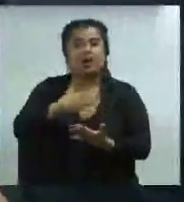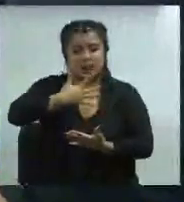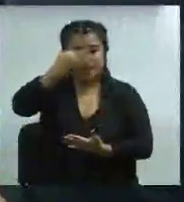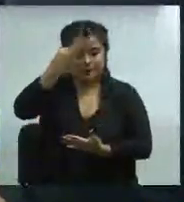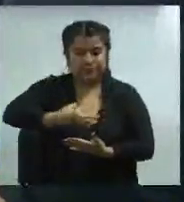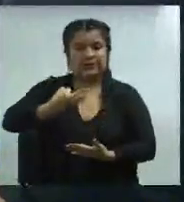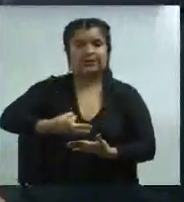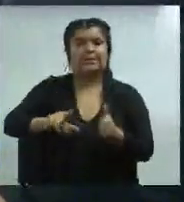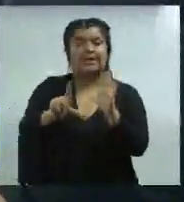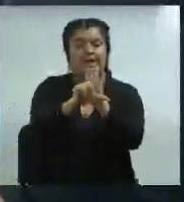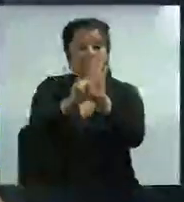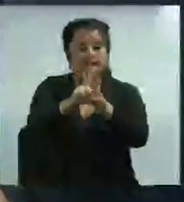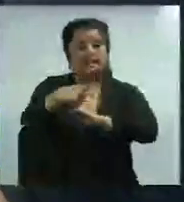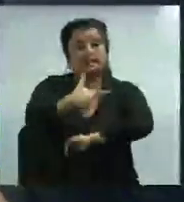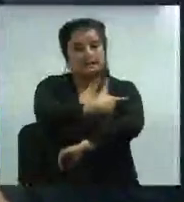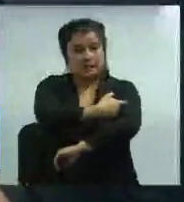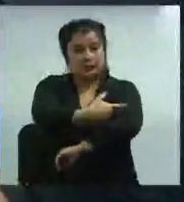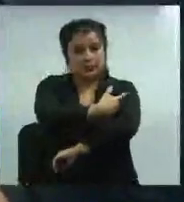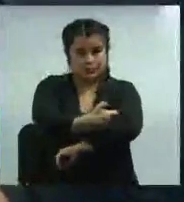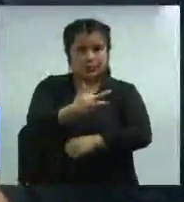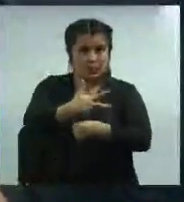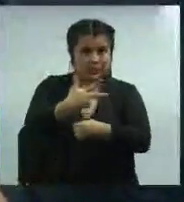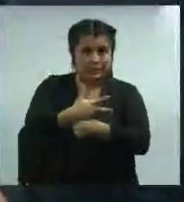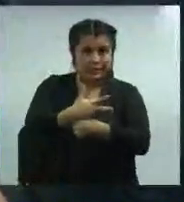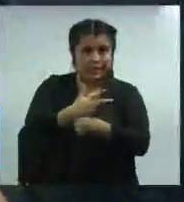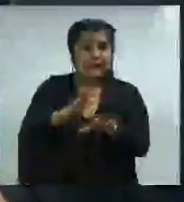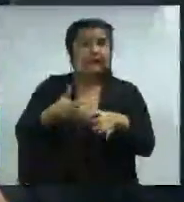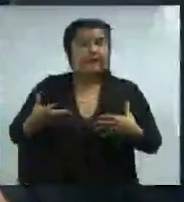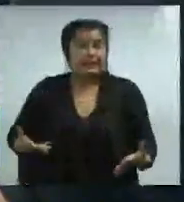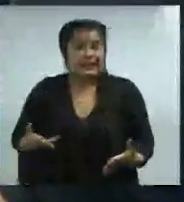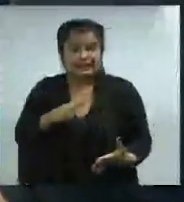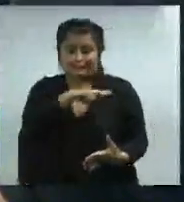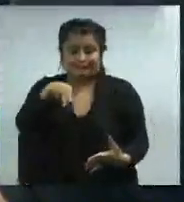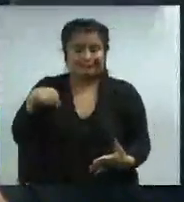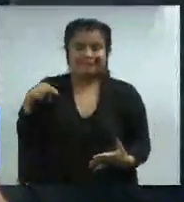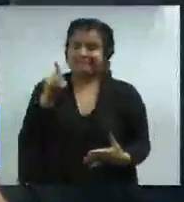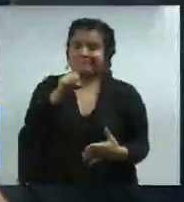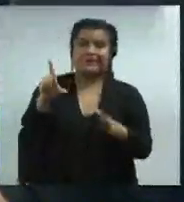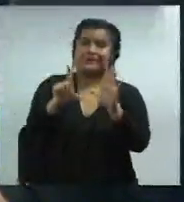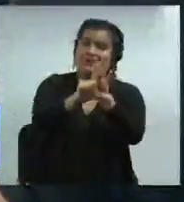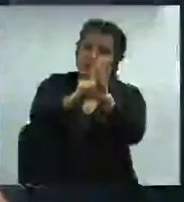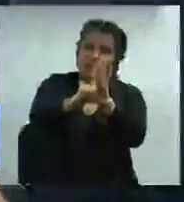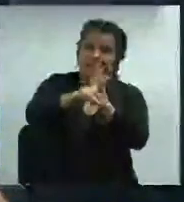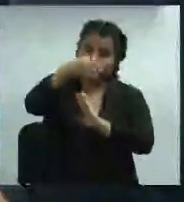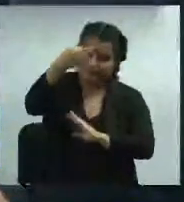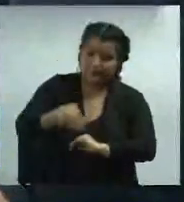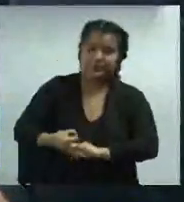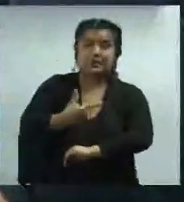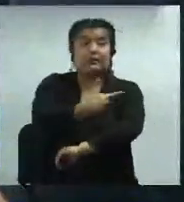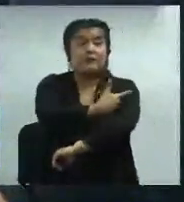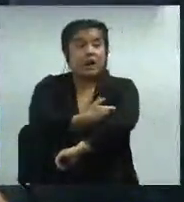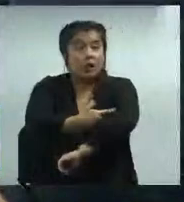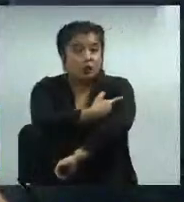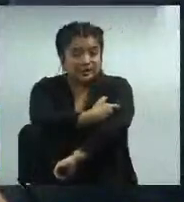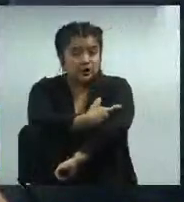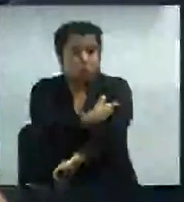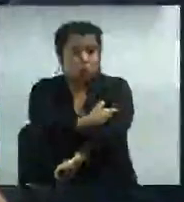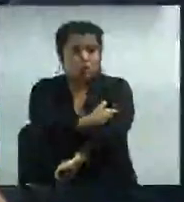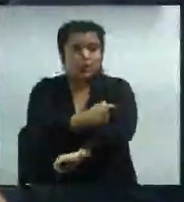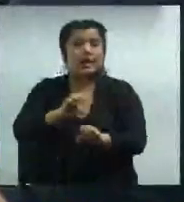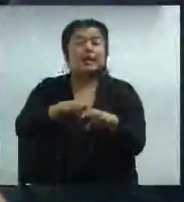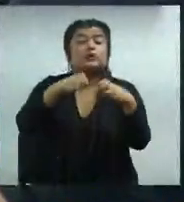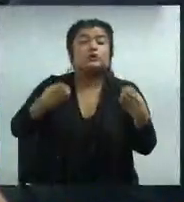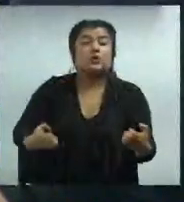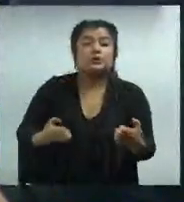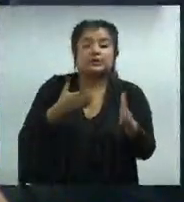la ley de vacunación. Lo que sucede es que en Guatemala nosotros no tenemos una ley de vacunación y cada